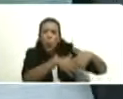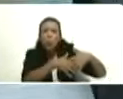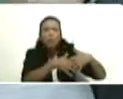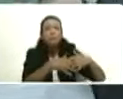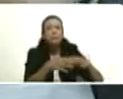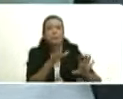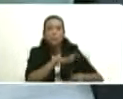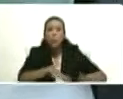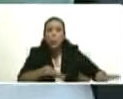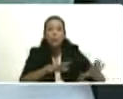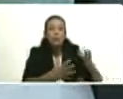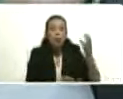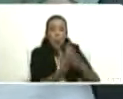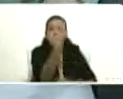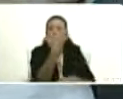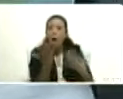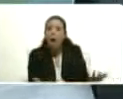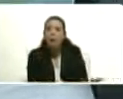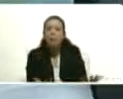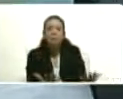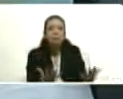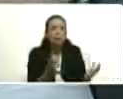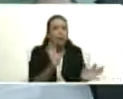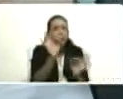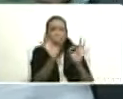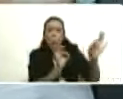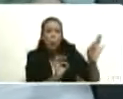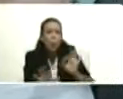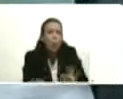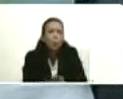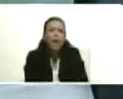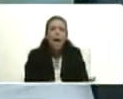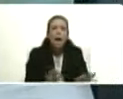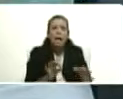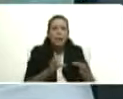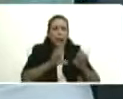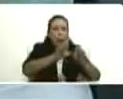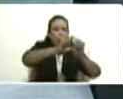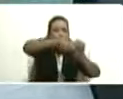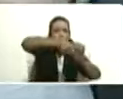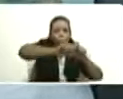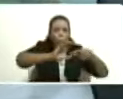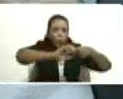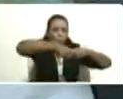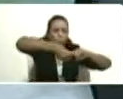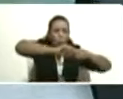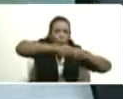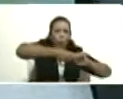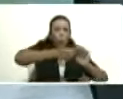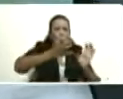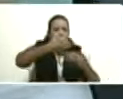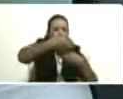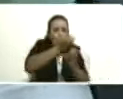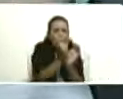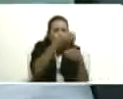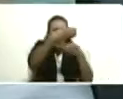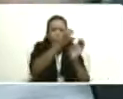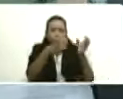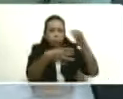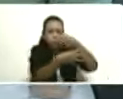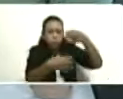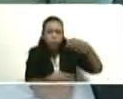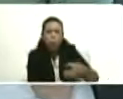plantas fabricantes de descartables, de jeringas, de macrogoteros que van a o